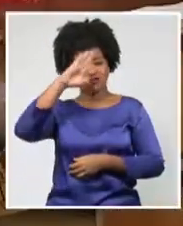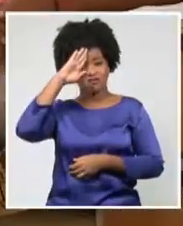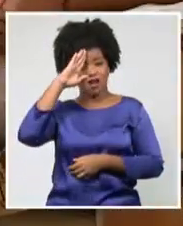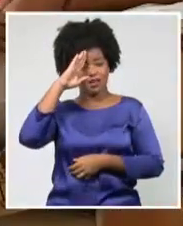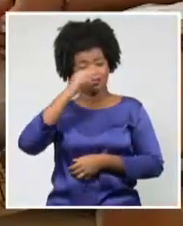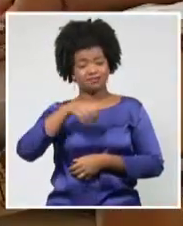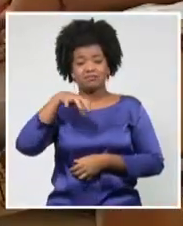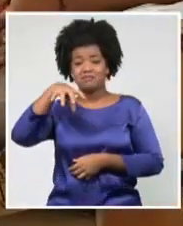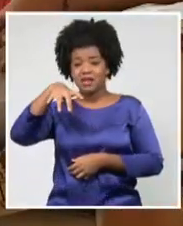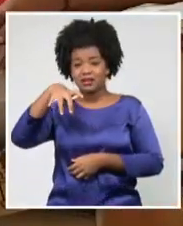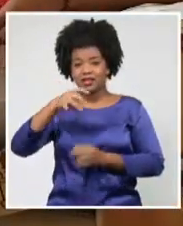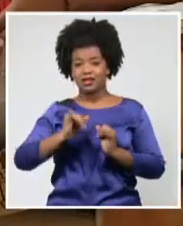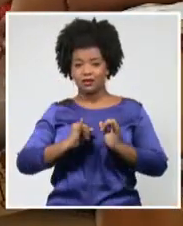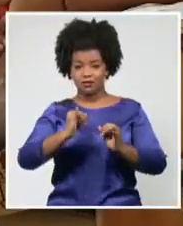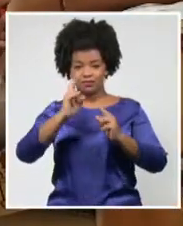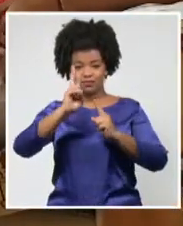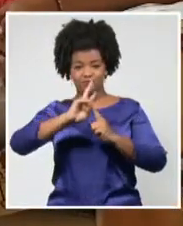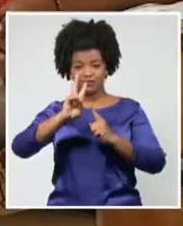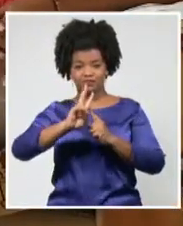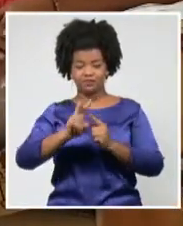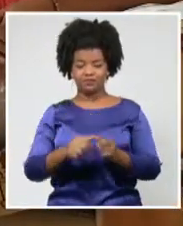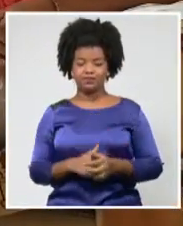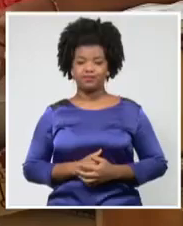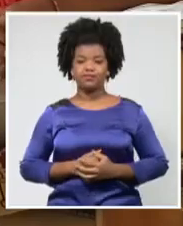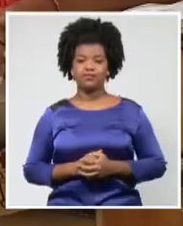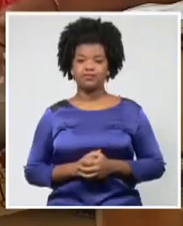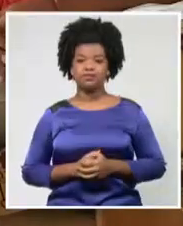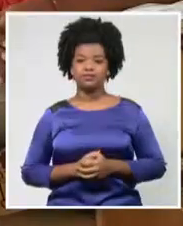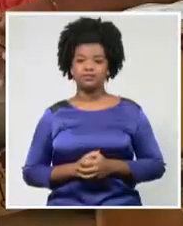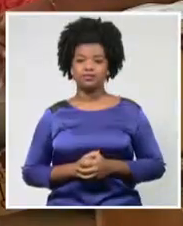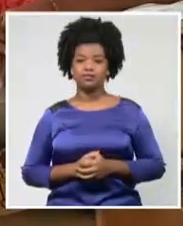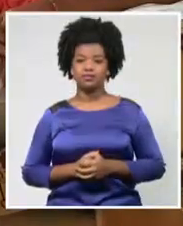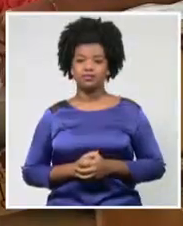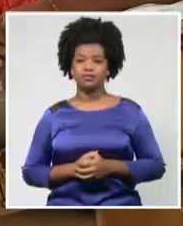Desde Pinar del Río, Belkis Pérez Cruz, Sistema Informativo de la Televisión Cubana.